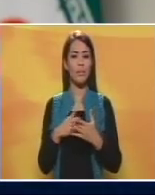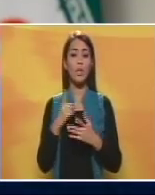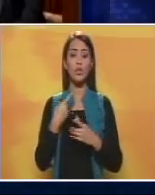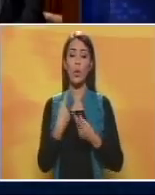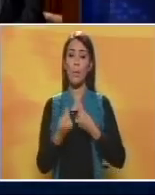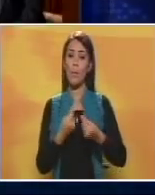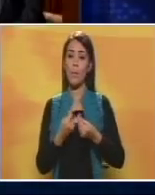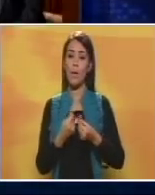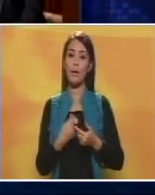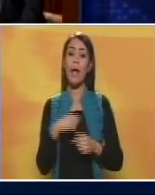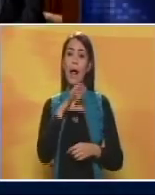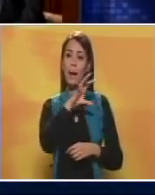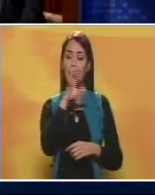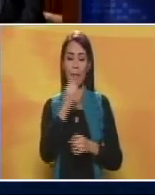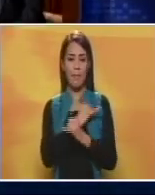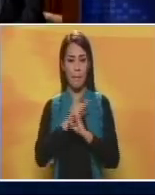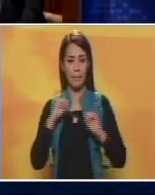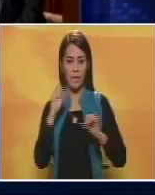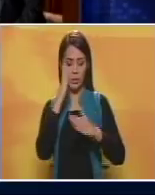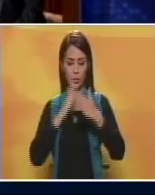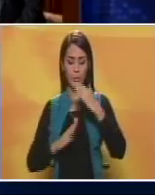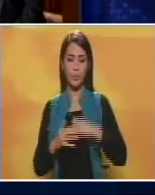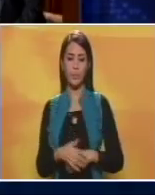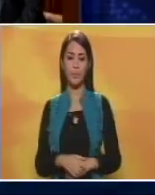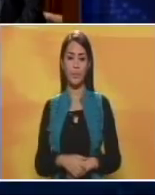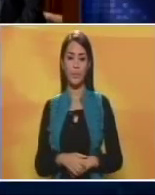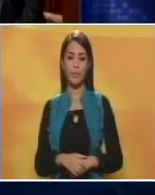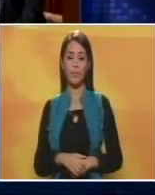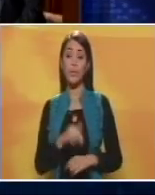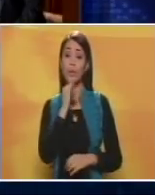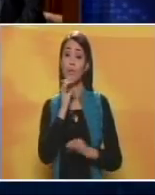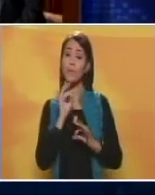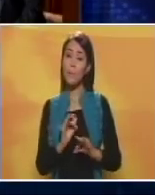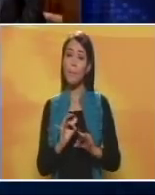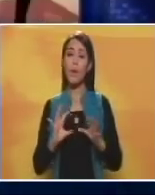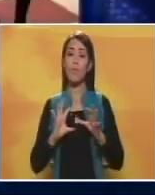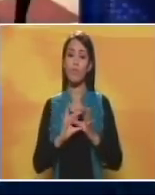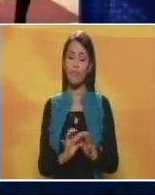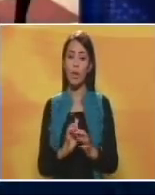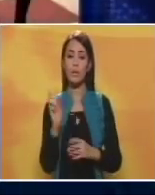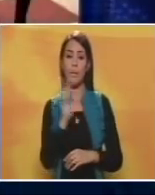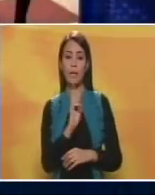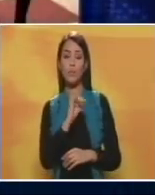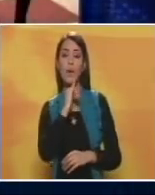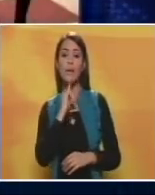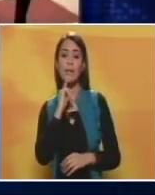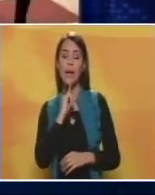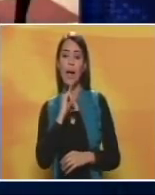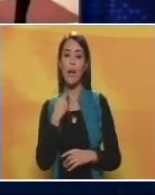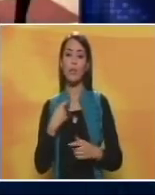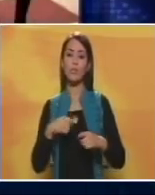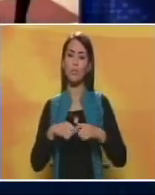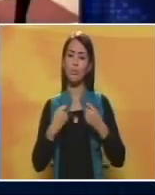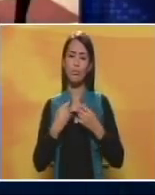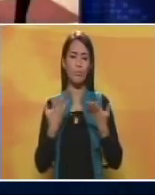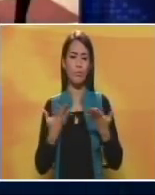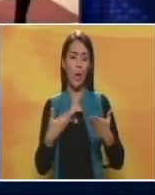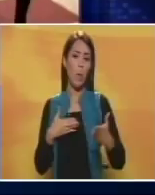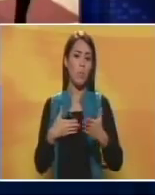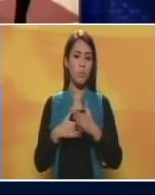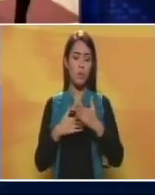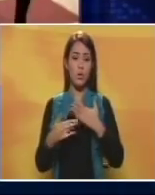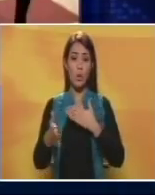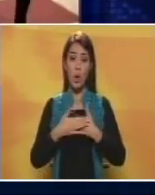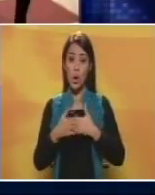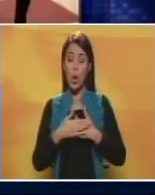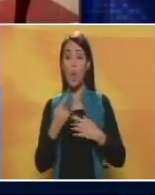económico a naciones independientes y soberanas. Por este motivo, afirmó que las alianzas entre Venezuela e Irán permitirán romper el supuesto bloqueo del